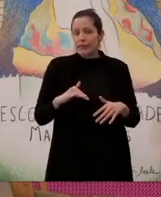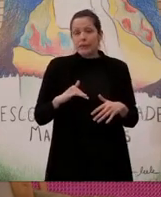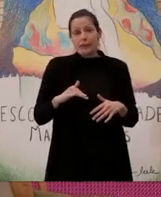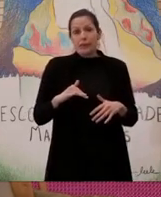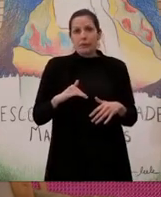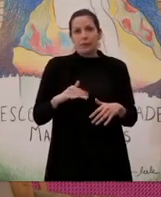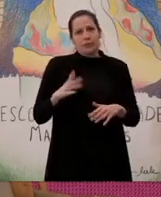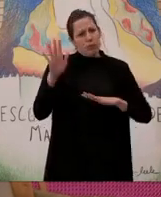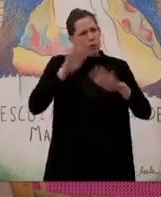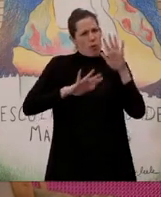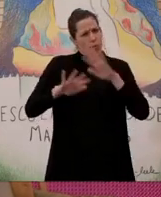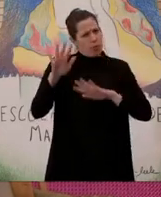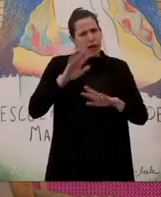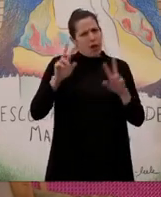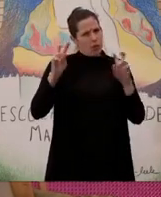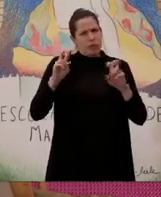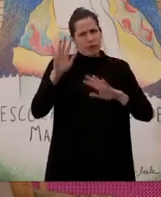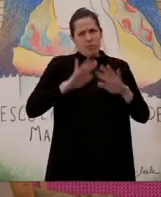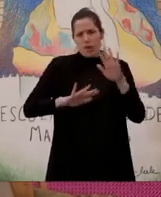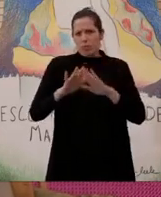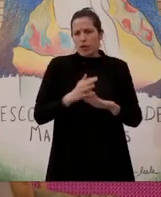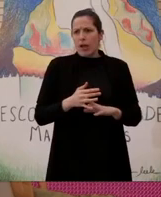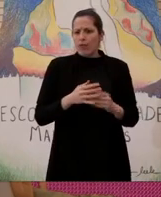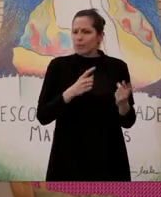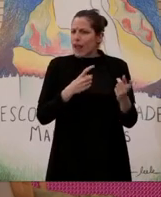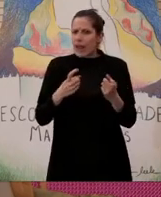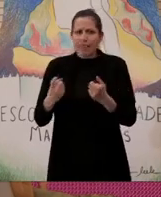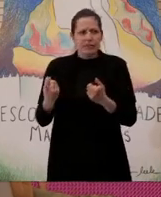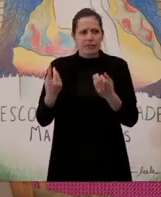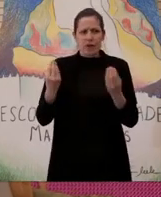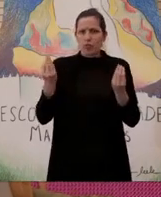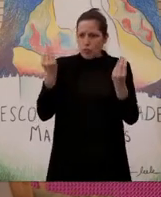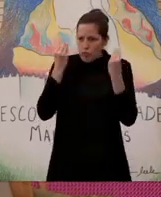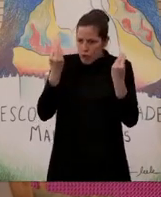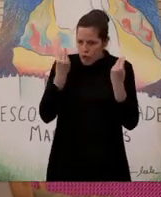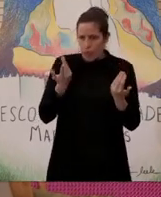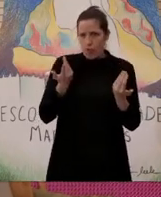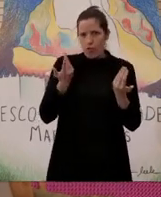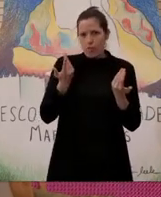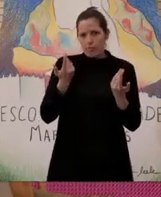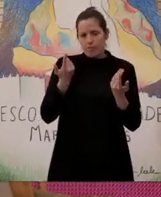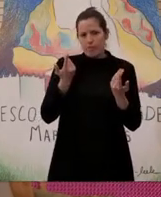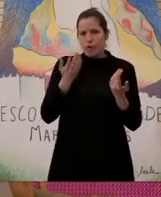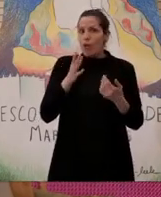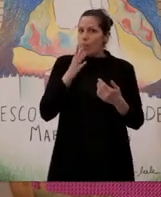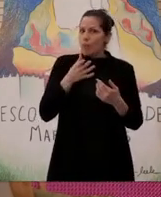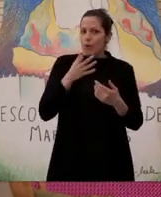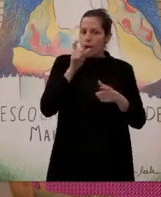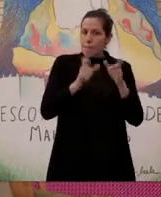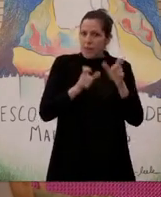también complejo técnicamente necesitamos formación para que las personas que están en las administraciones